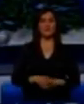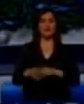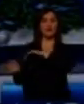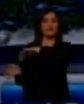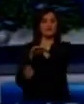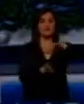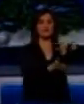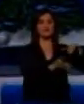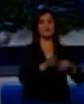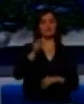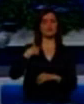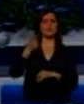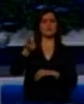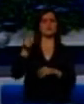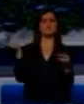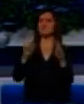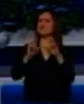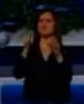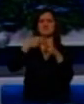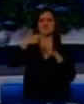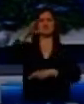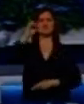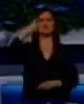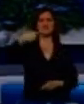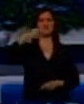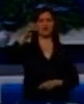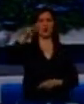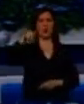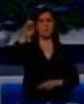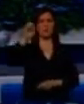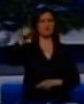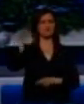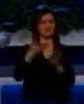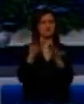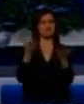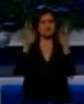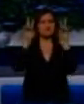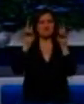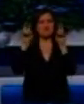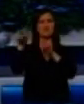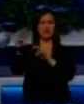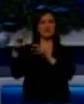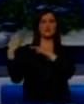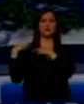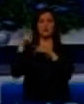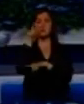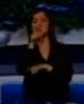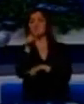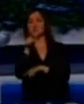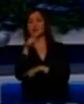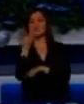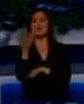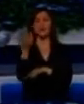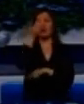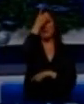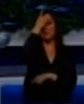Según el Congope, el gobierno nacional adeuda más de $200 millones a las prefecturas. El presidente Correa se reunió con